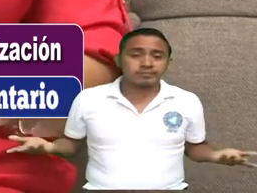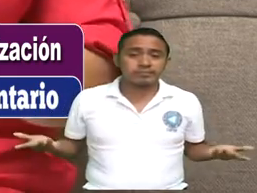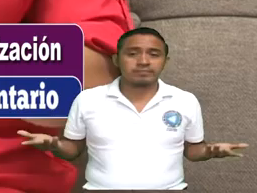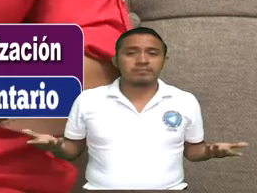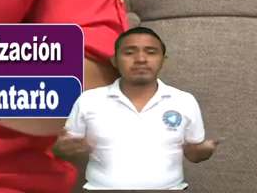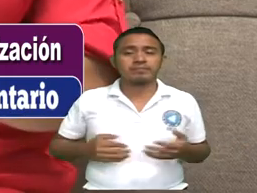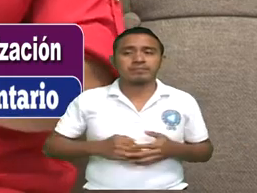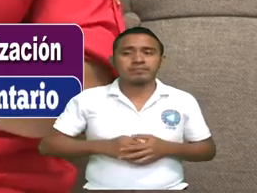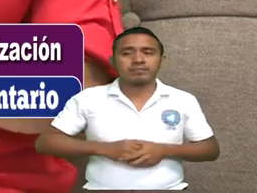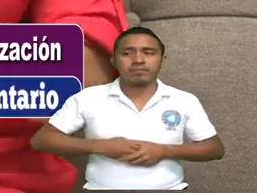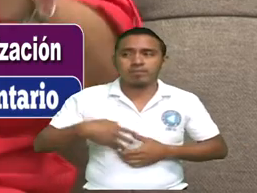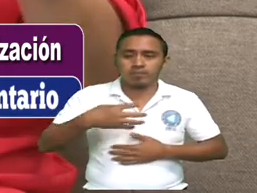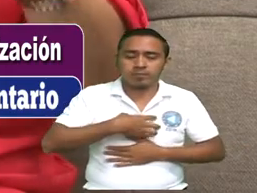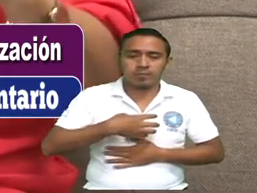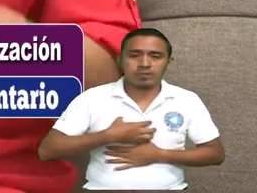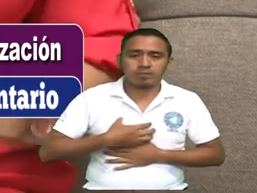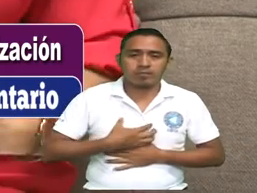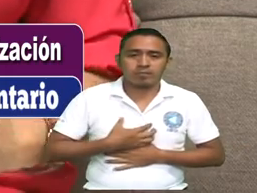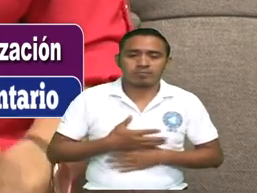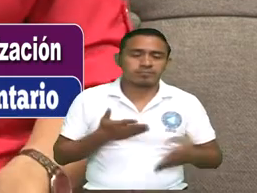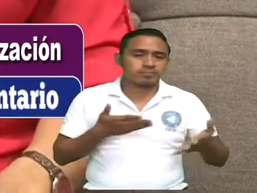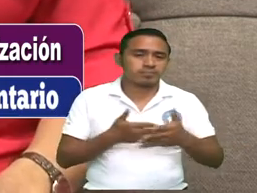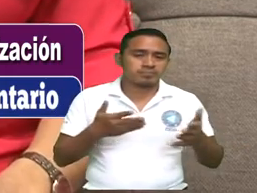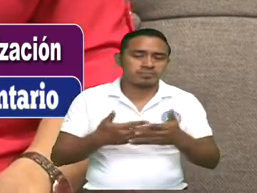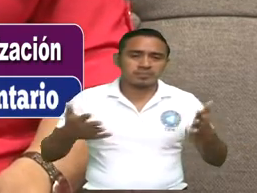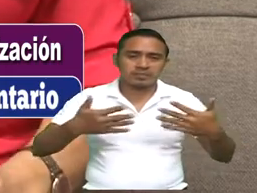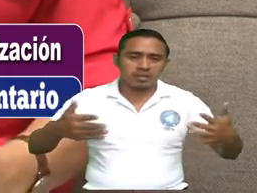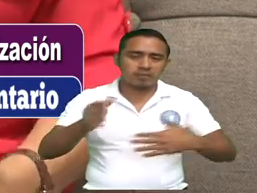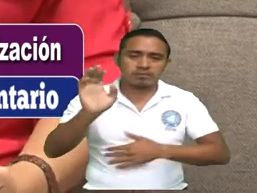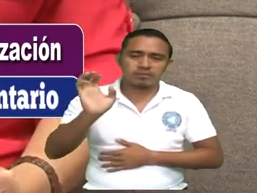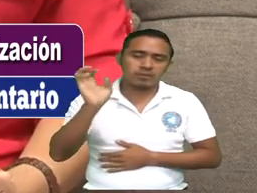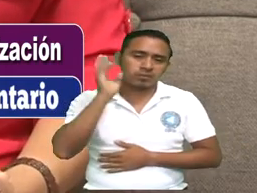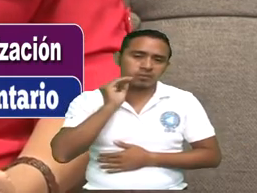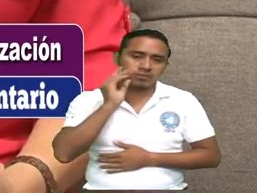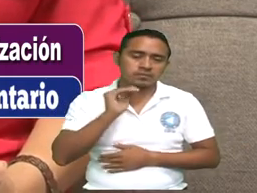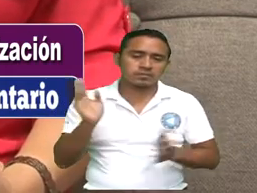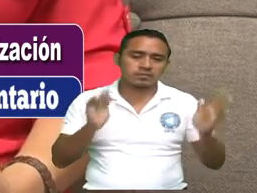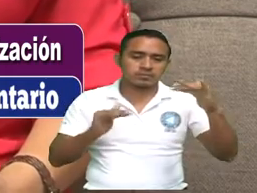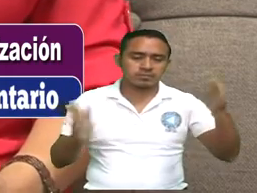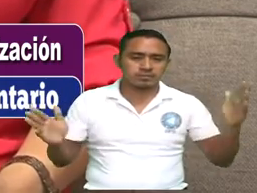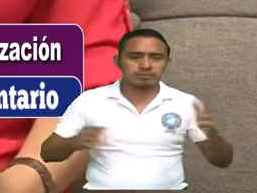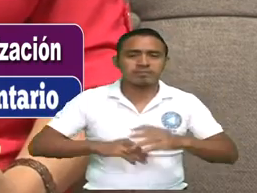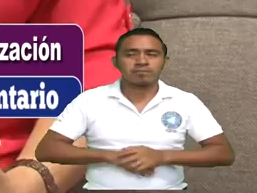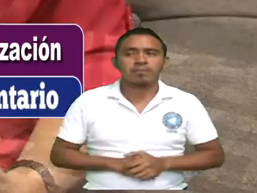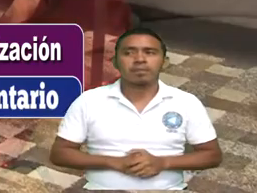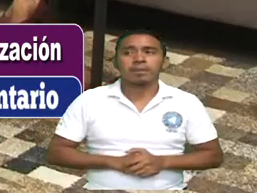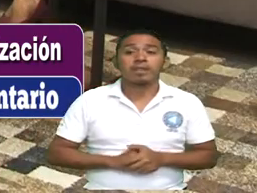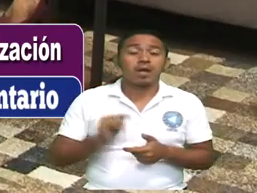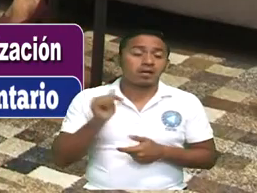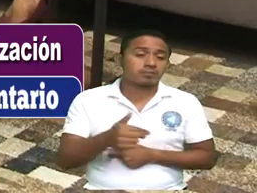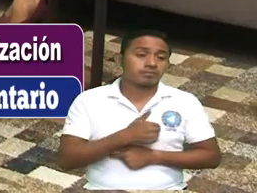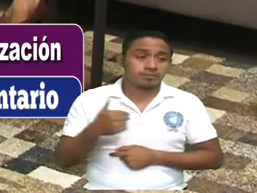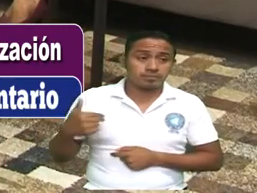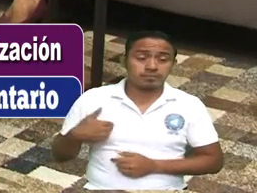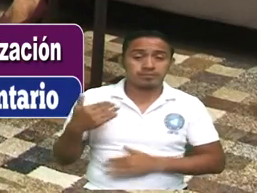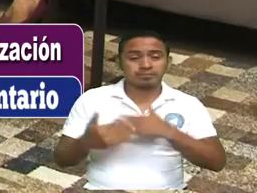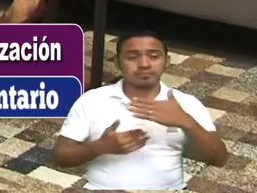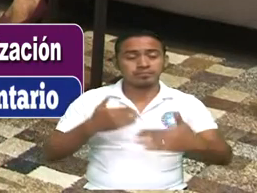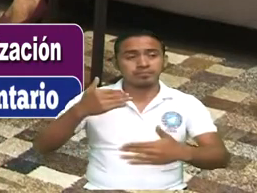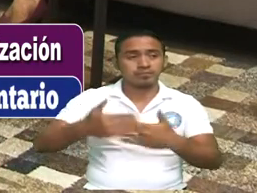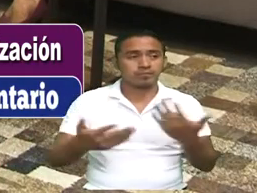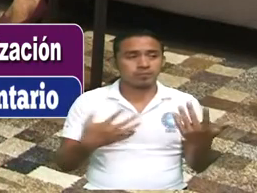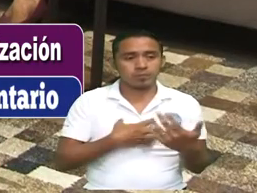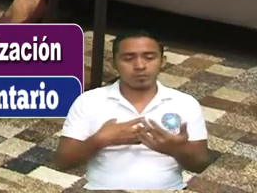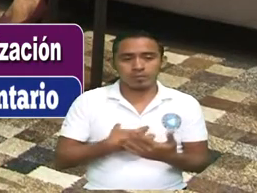ya redujéramos ese límite de empirismo que teníamos. Entonces, ahí es lo que se ha venido haciendo en cuanto a